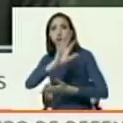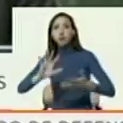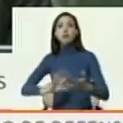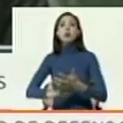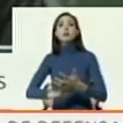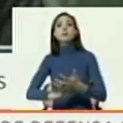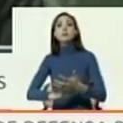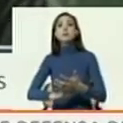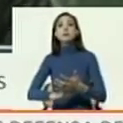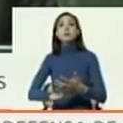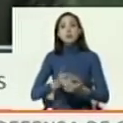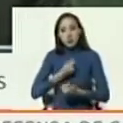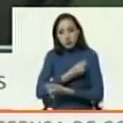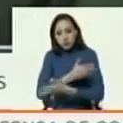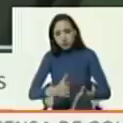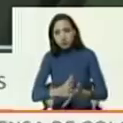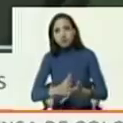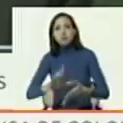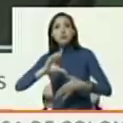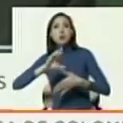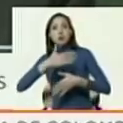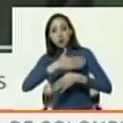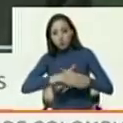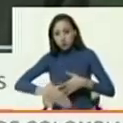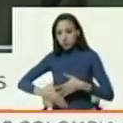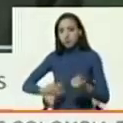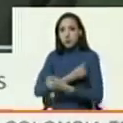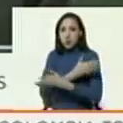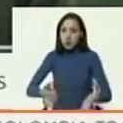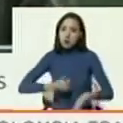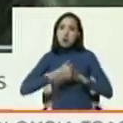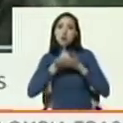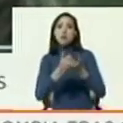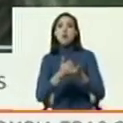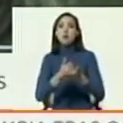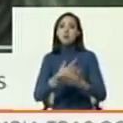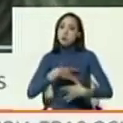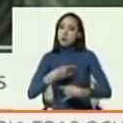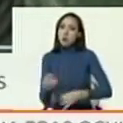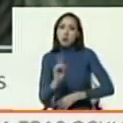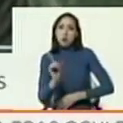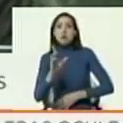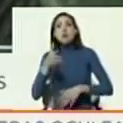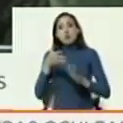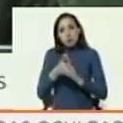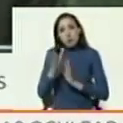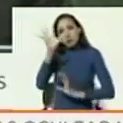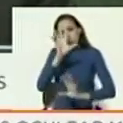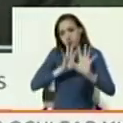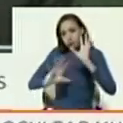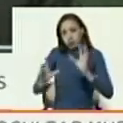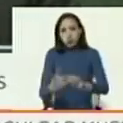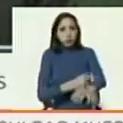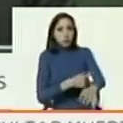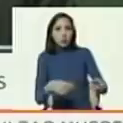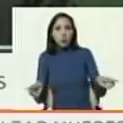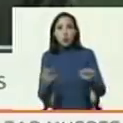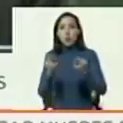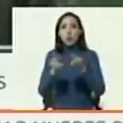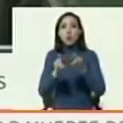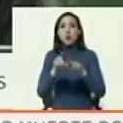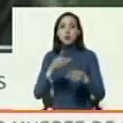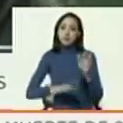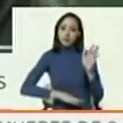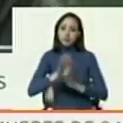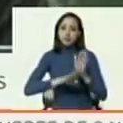sur-sur, ayuda, cooperación y asistencia desinteresada a pueblos hermanos del mundo en desarrollo,